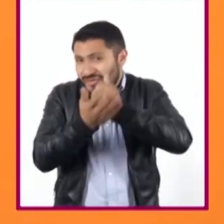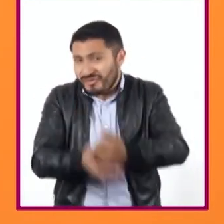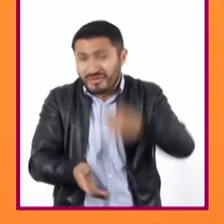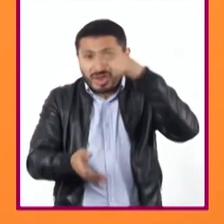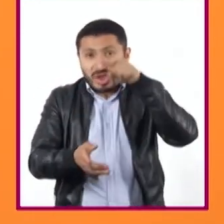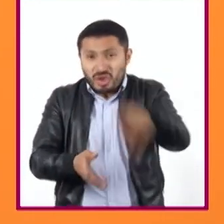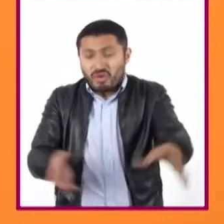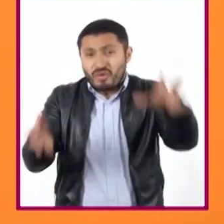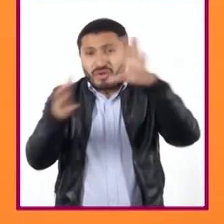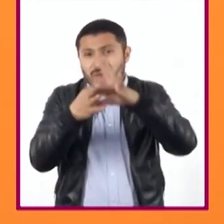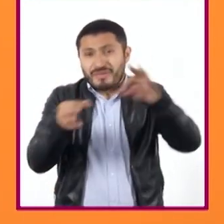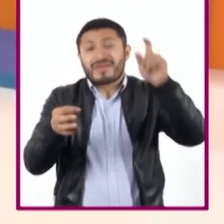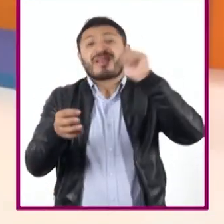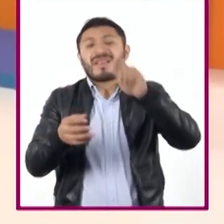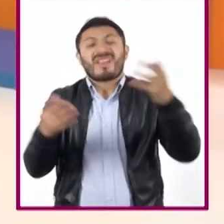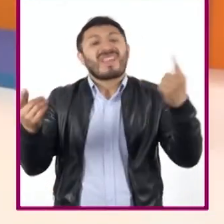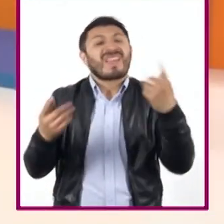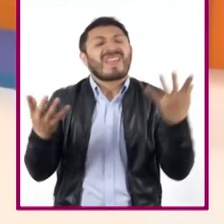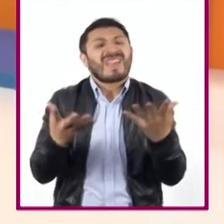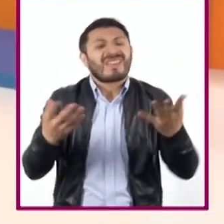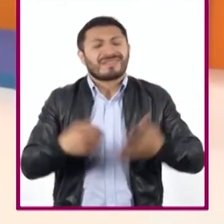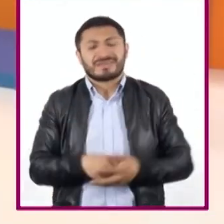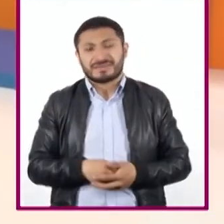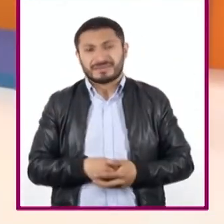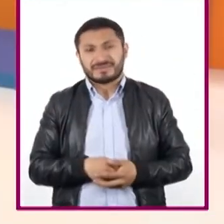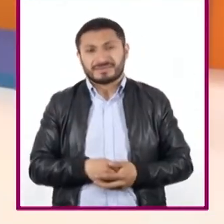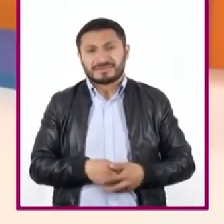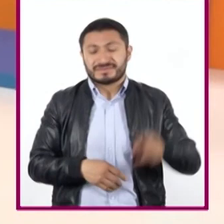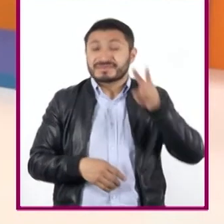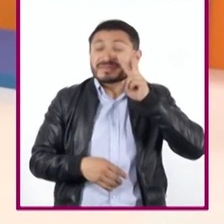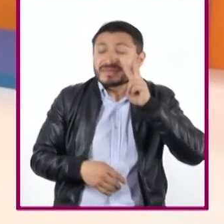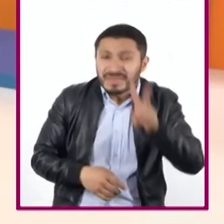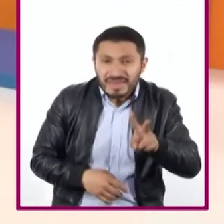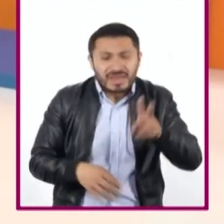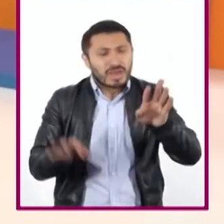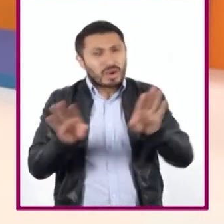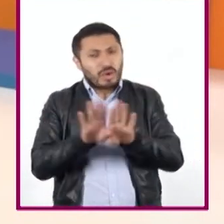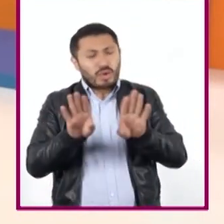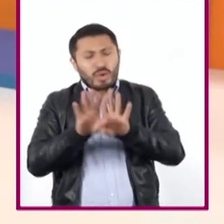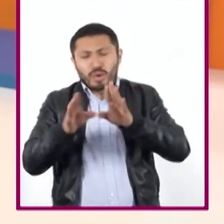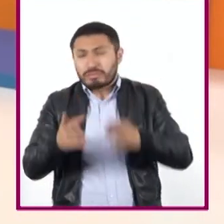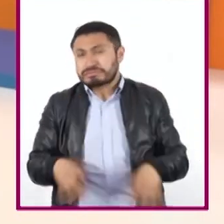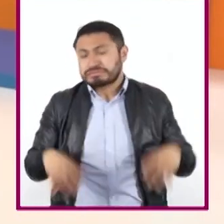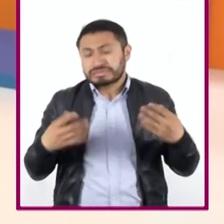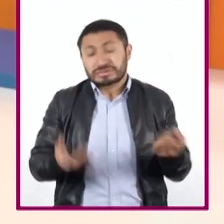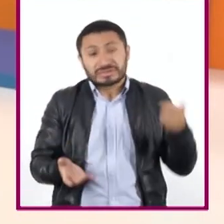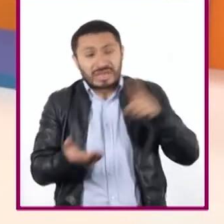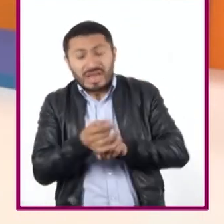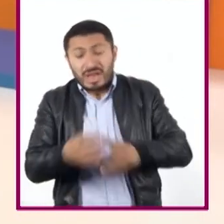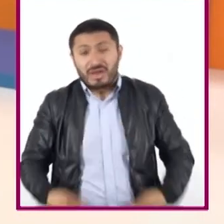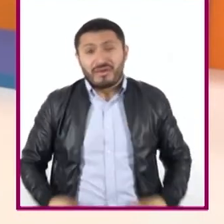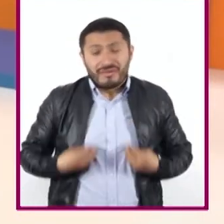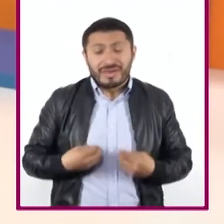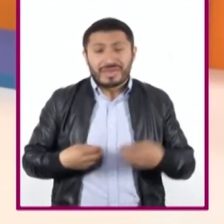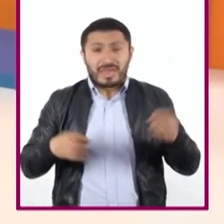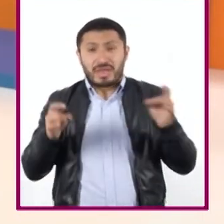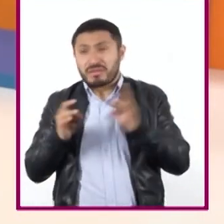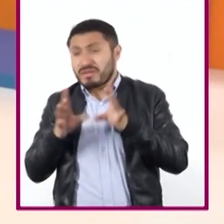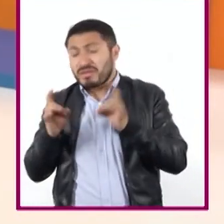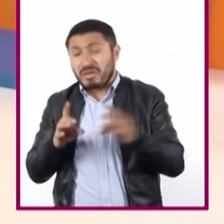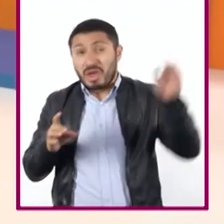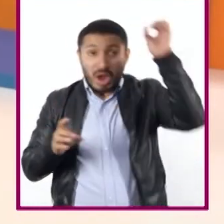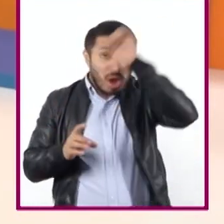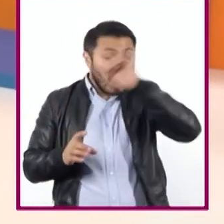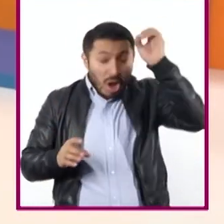definir qué hacer. Para ver de qué manera puede influir las situaciones u opiniones externas,